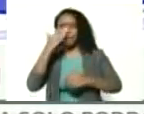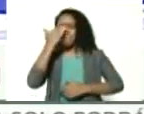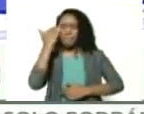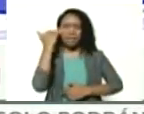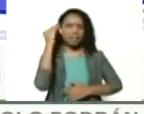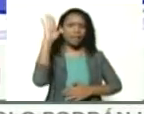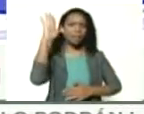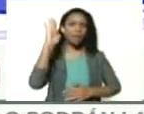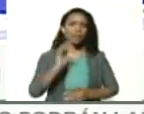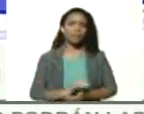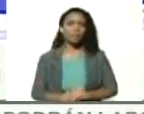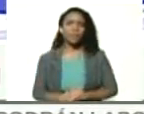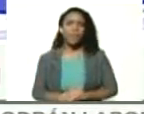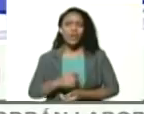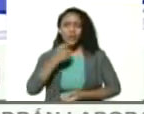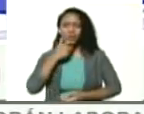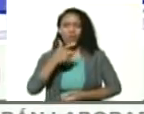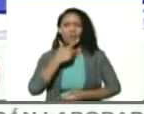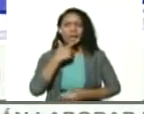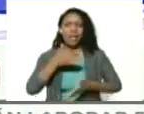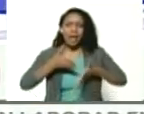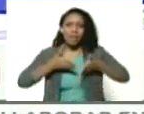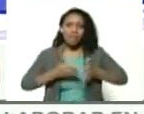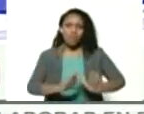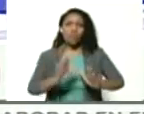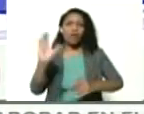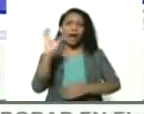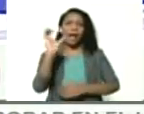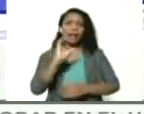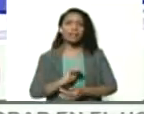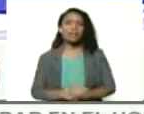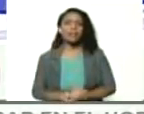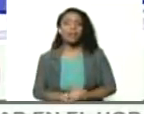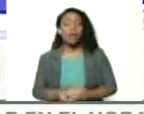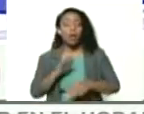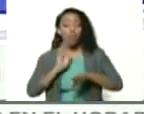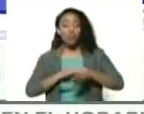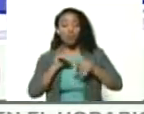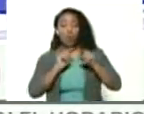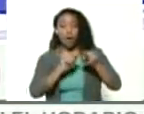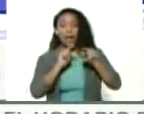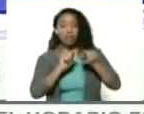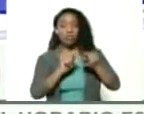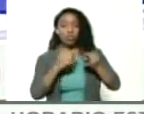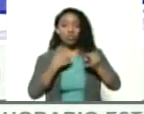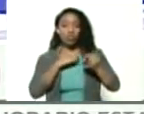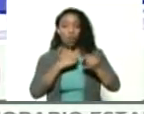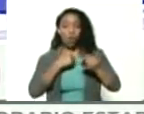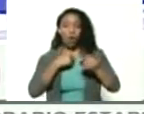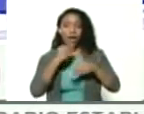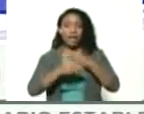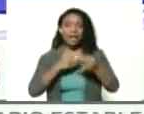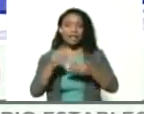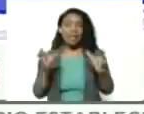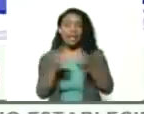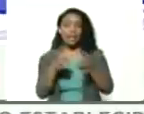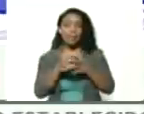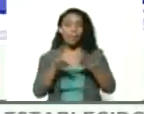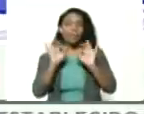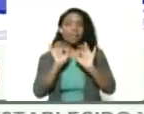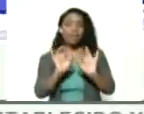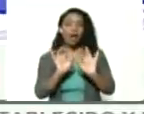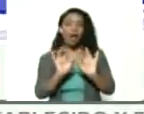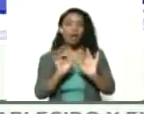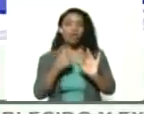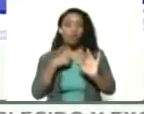su bella y natal Caracas. Por eso, bueno, he conformado un equipo especial que hacía